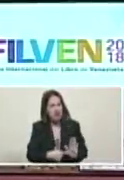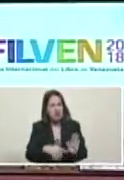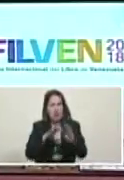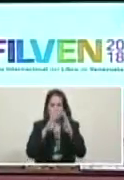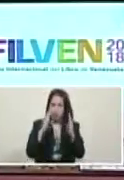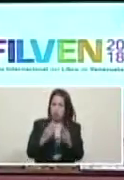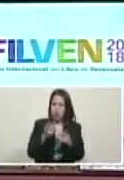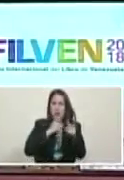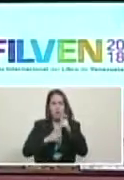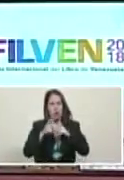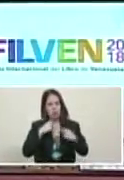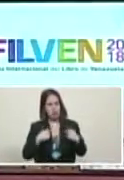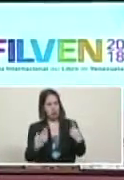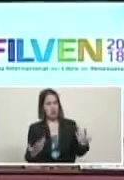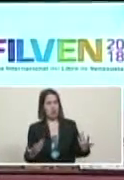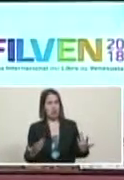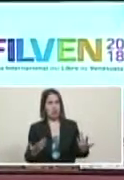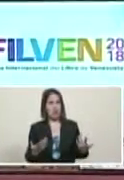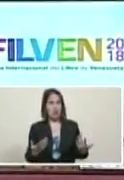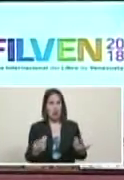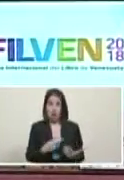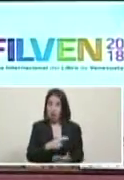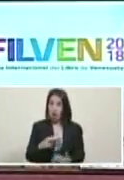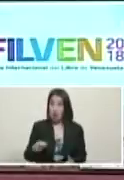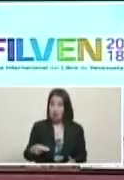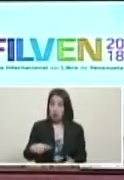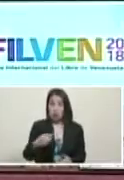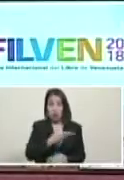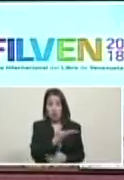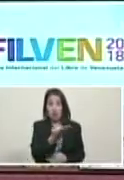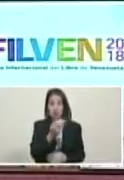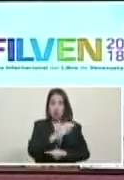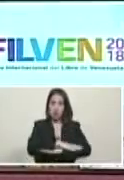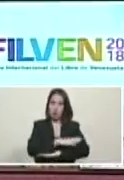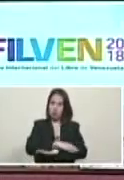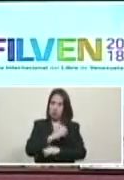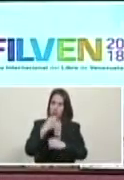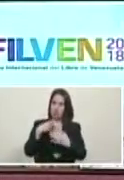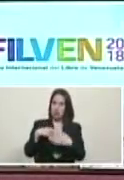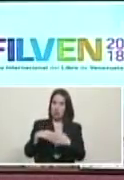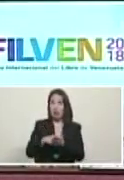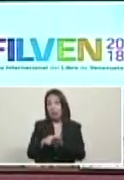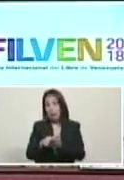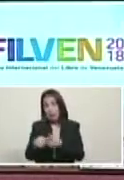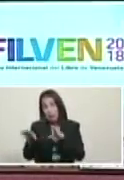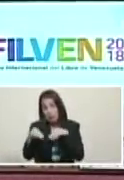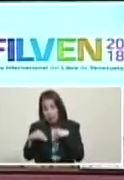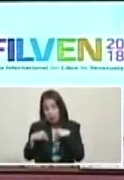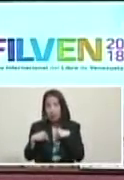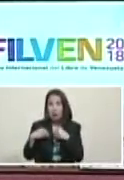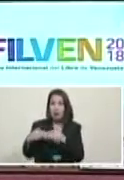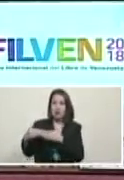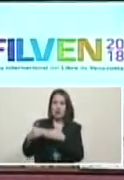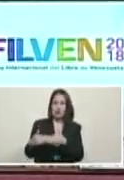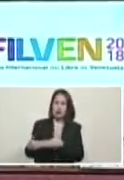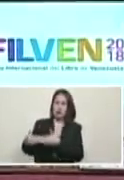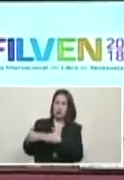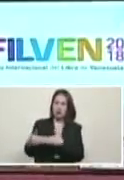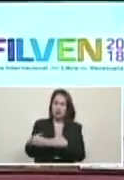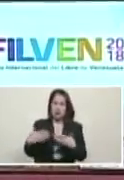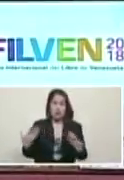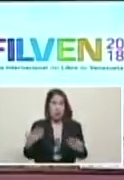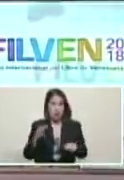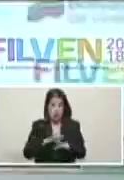Nos preguntan los que se portan bien frente al mundo y le bajan la cabeza así al imperio. ¿Por qué ustedes son